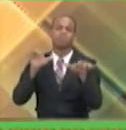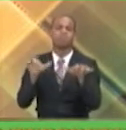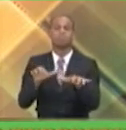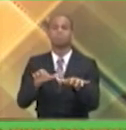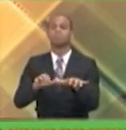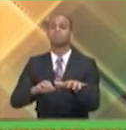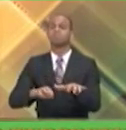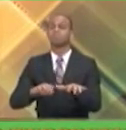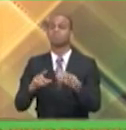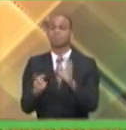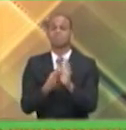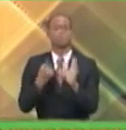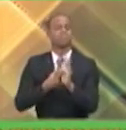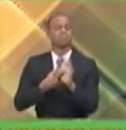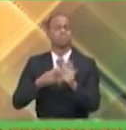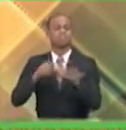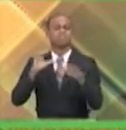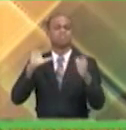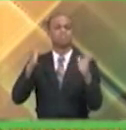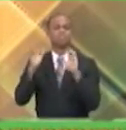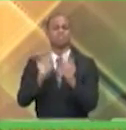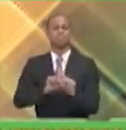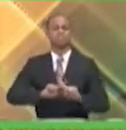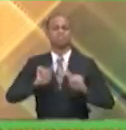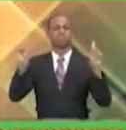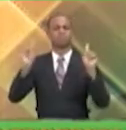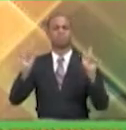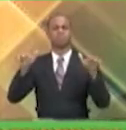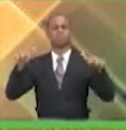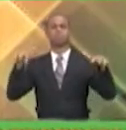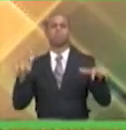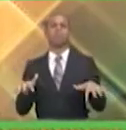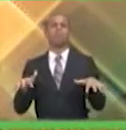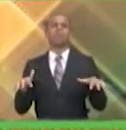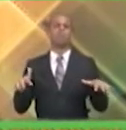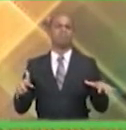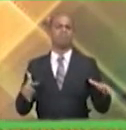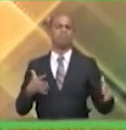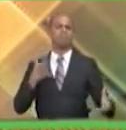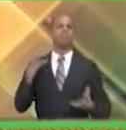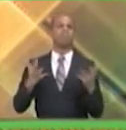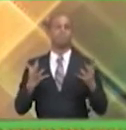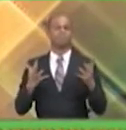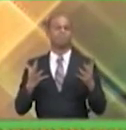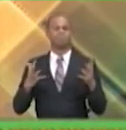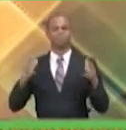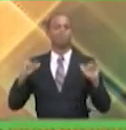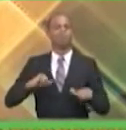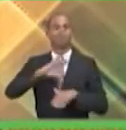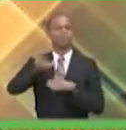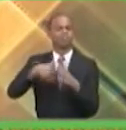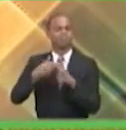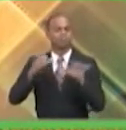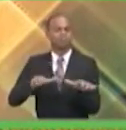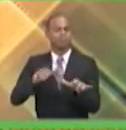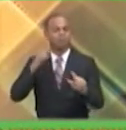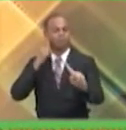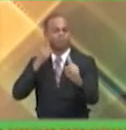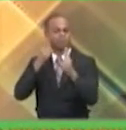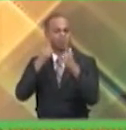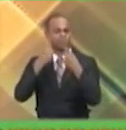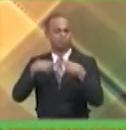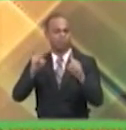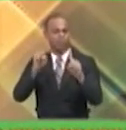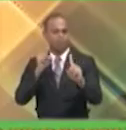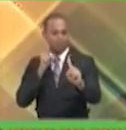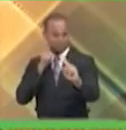aunque a veces parezca revés, todo obra para